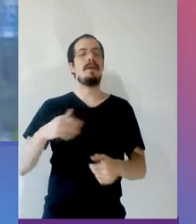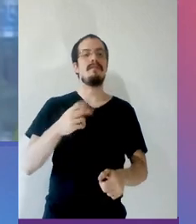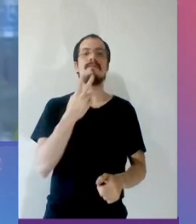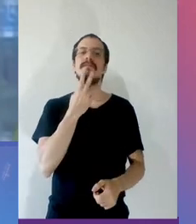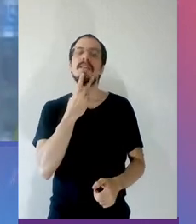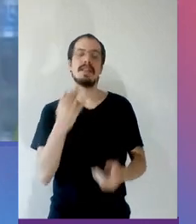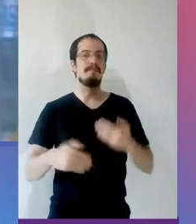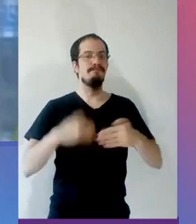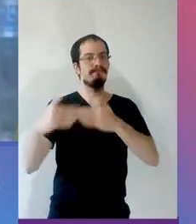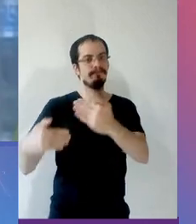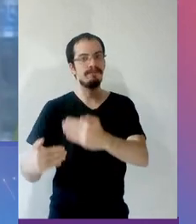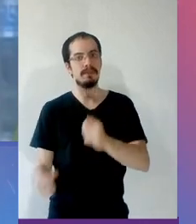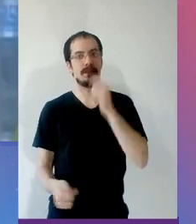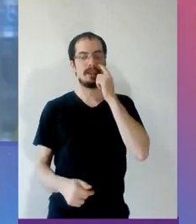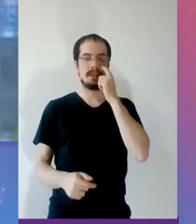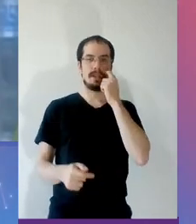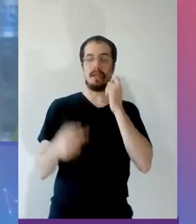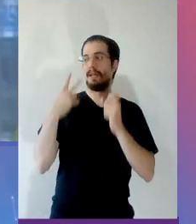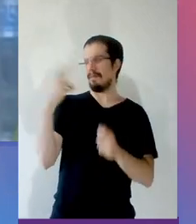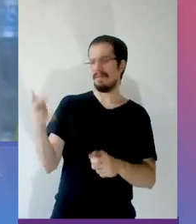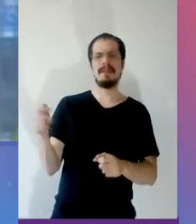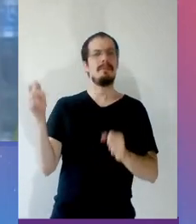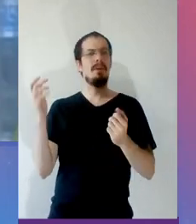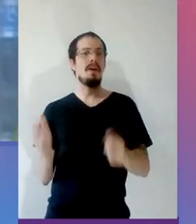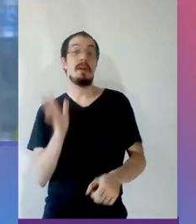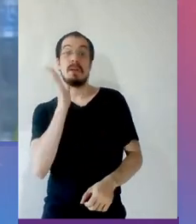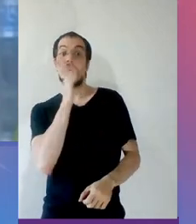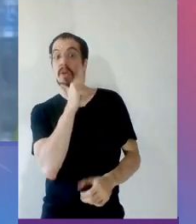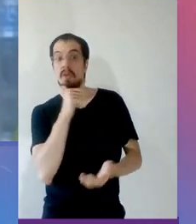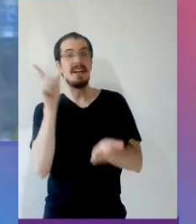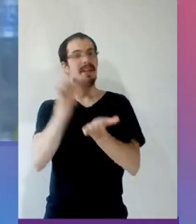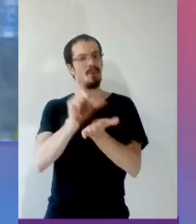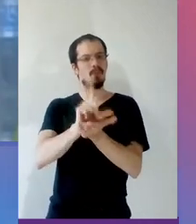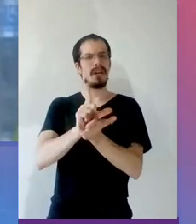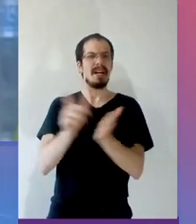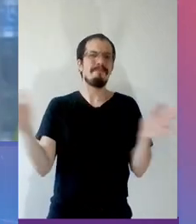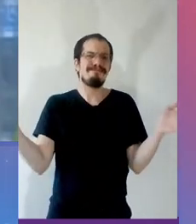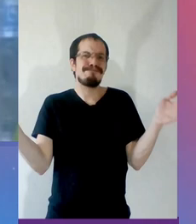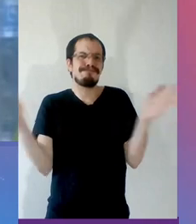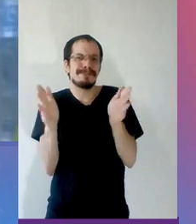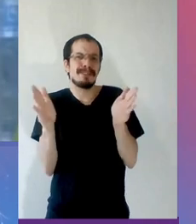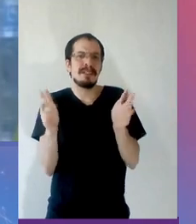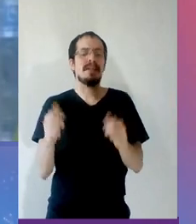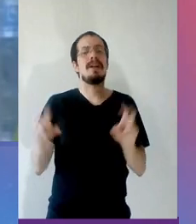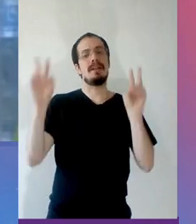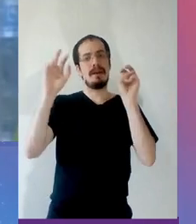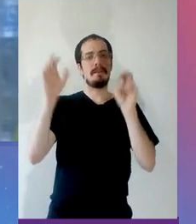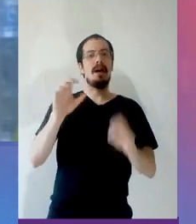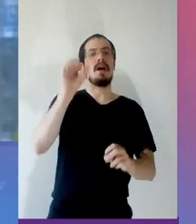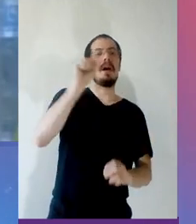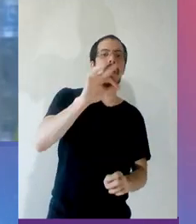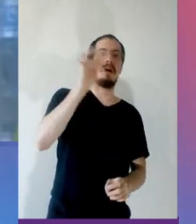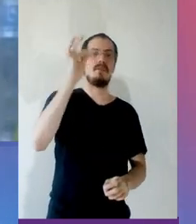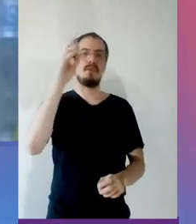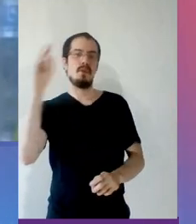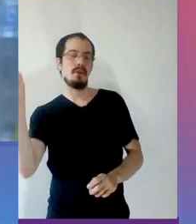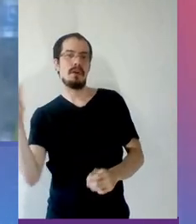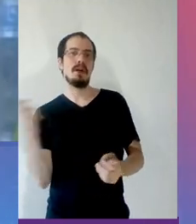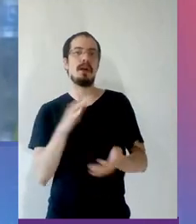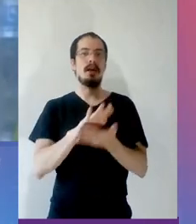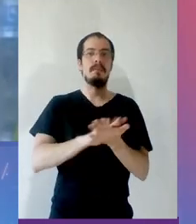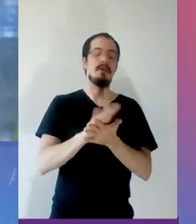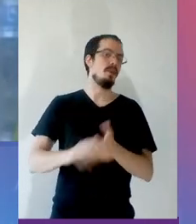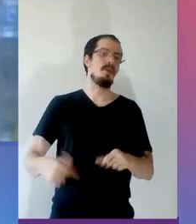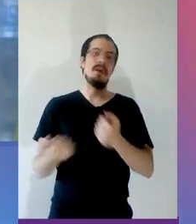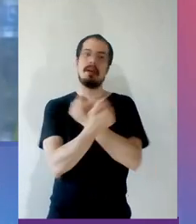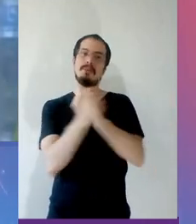que nos faltaba un poco de infraestructura en los centros por los aforos, porque ahora ya no podíamos utilizar, por ejemplo, todos los box,